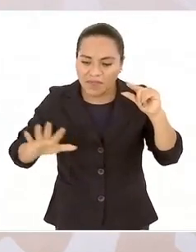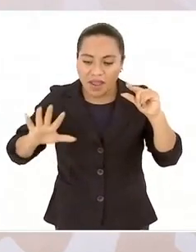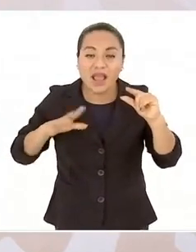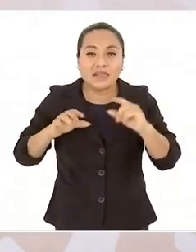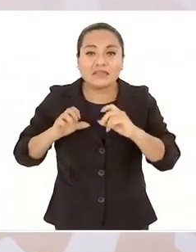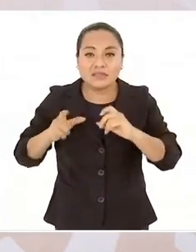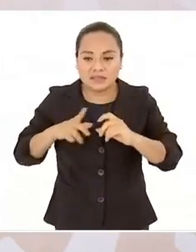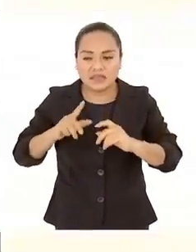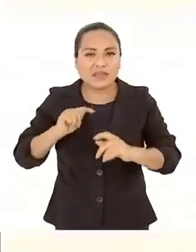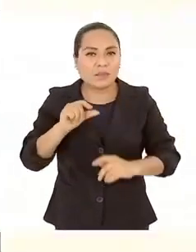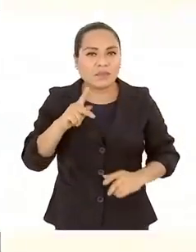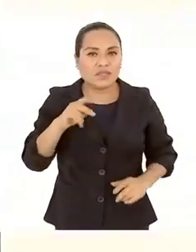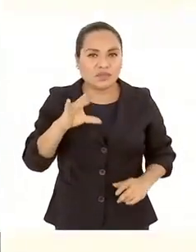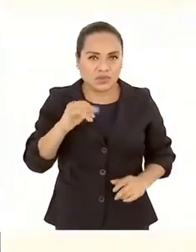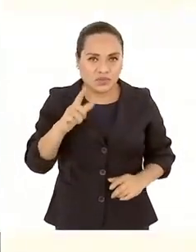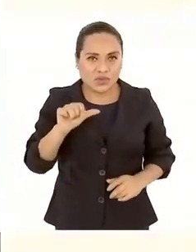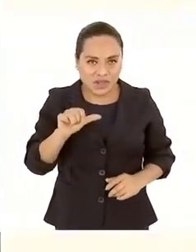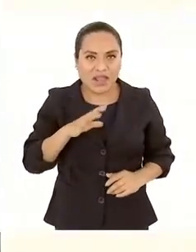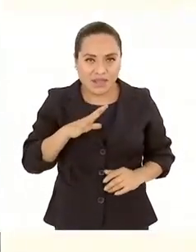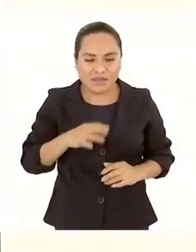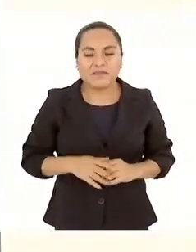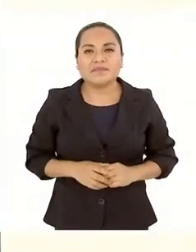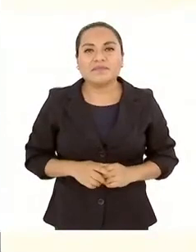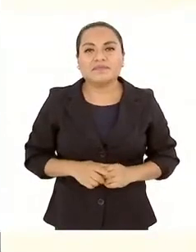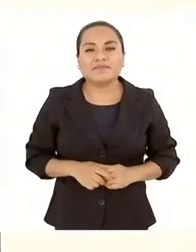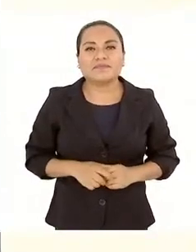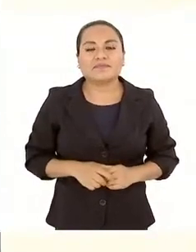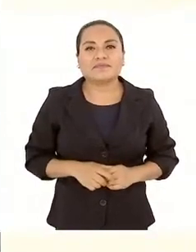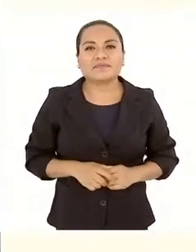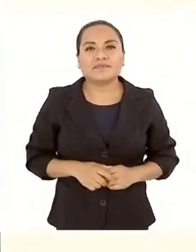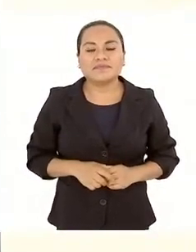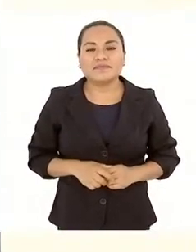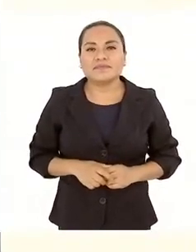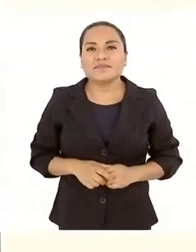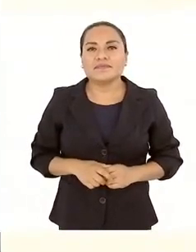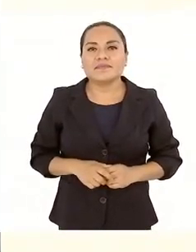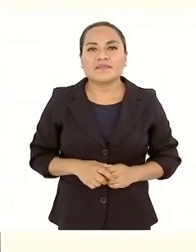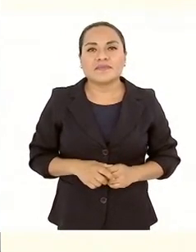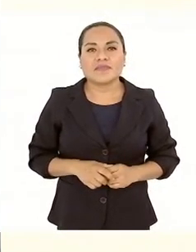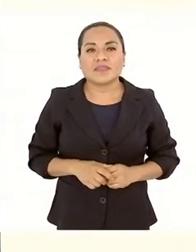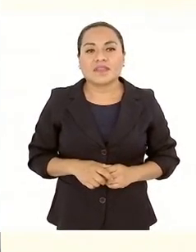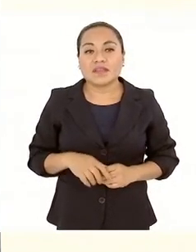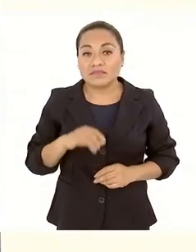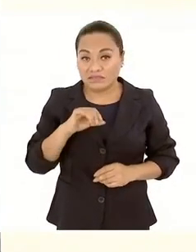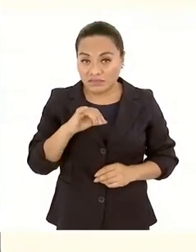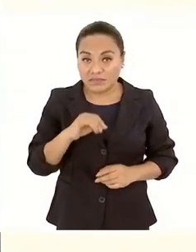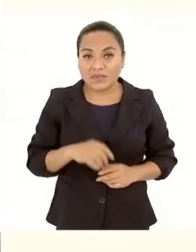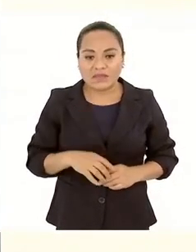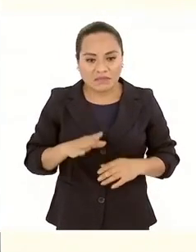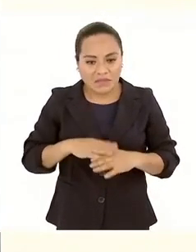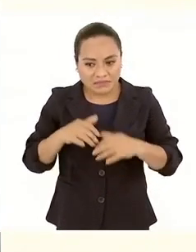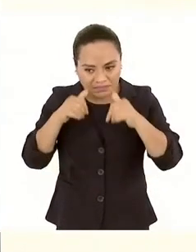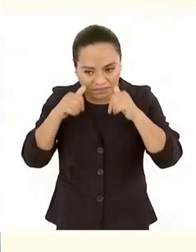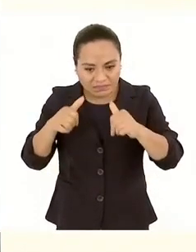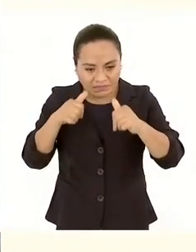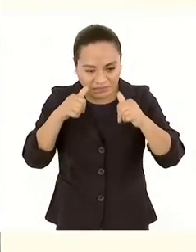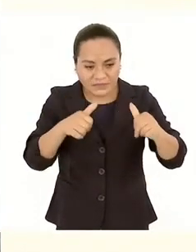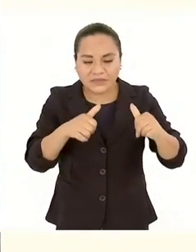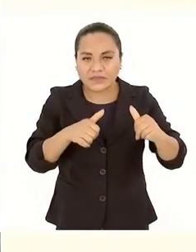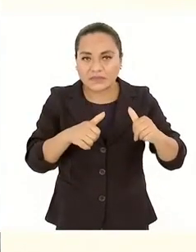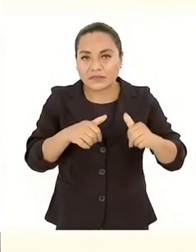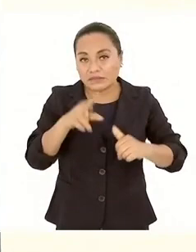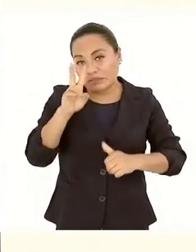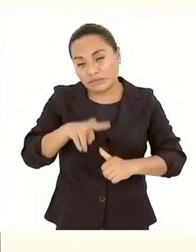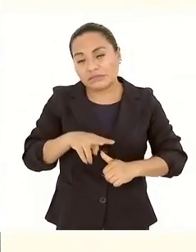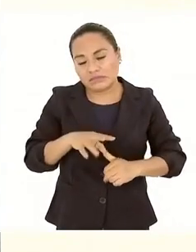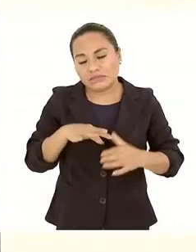Ahí tenemos que ser muy realistas, ahí sí va a estar muy difícil porque